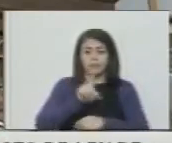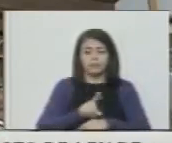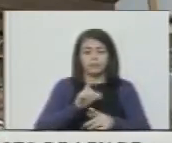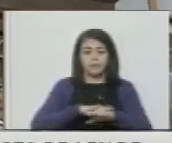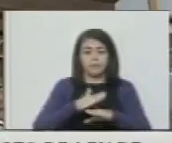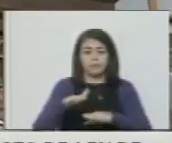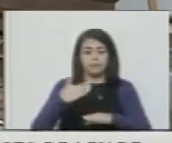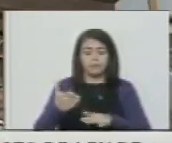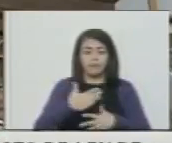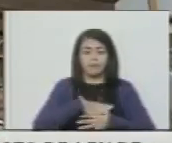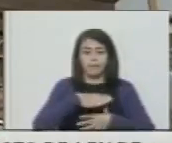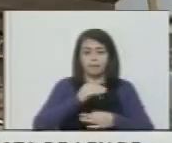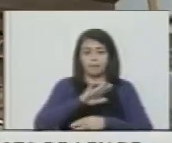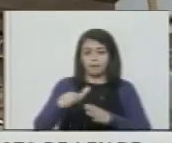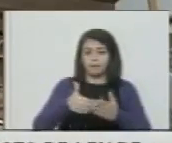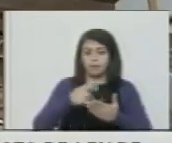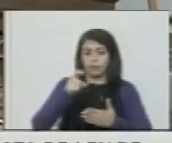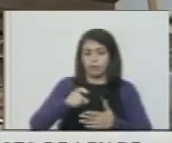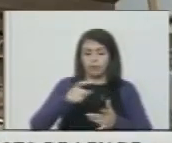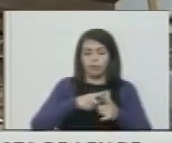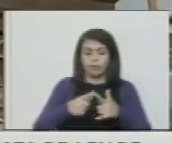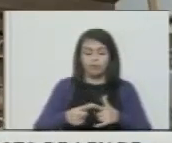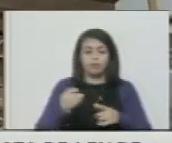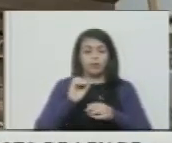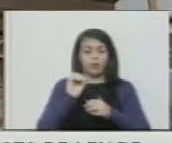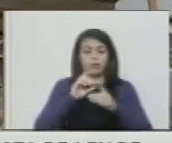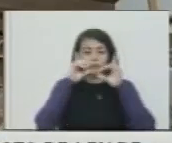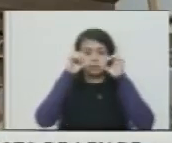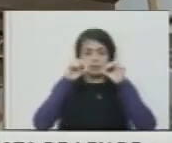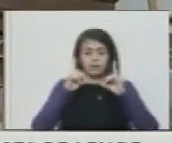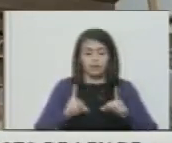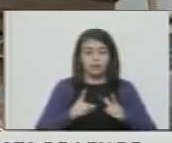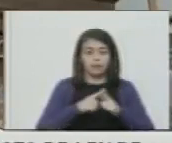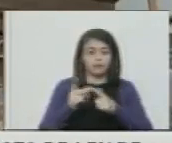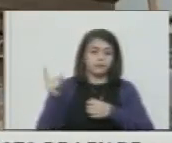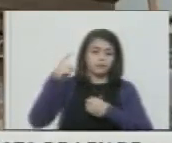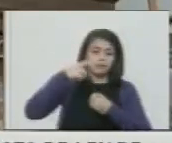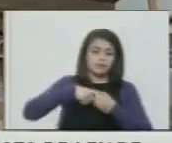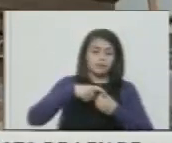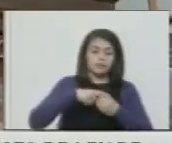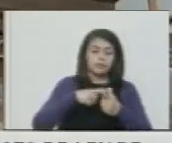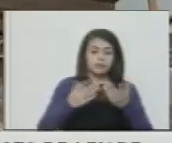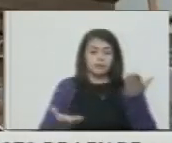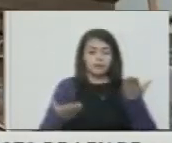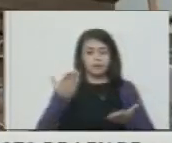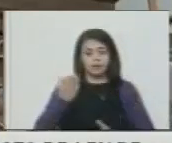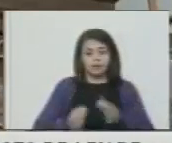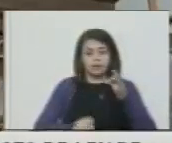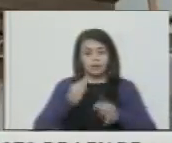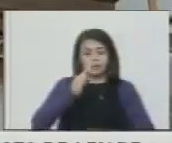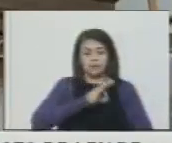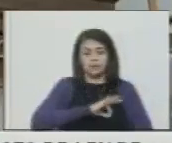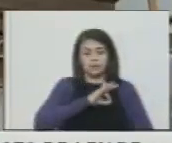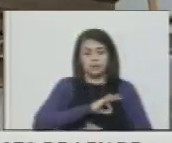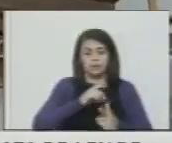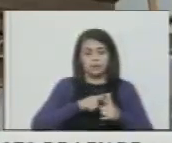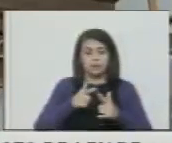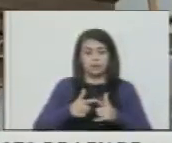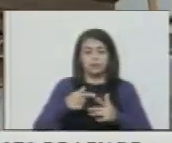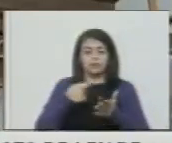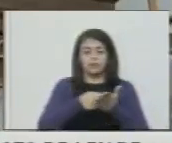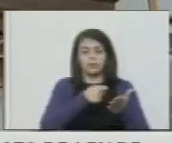y uniforme, cuando el interés común así lo requiera, o determinar con sentido de inclusión, equidad y de justicia